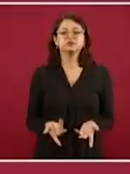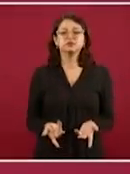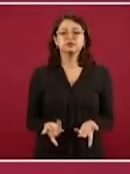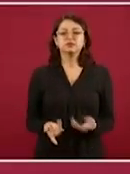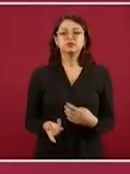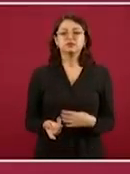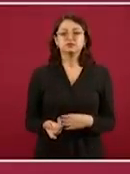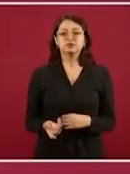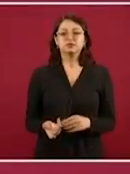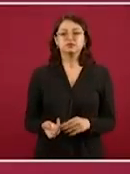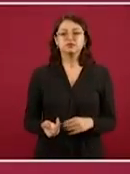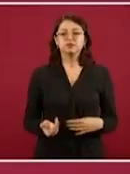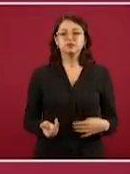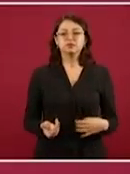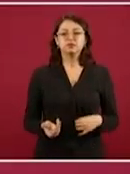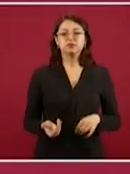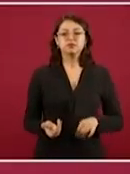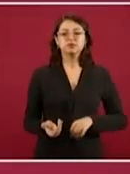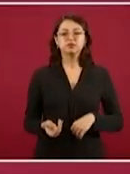Acaba de darse a conocer